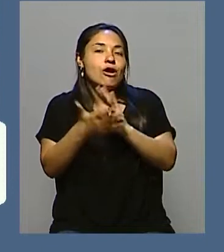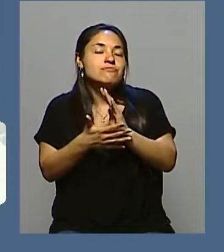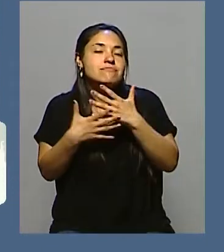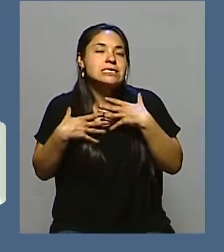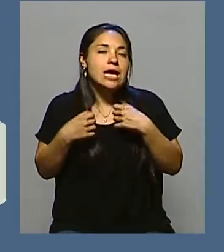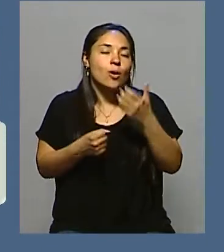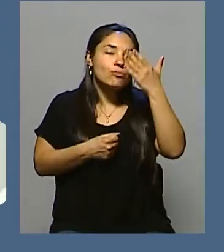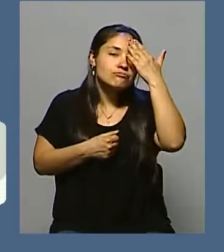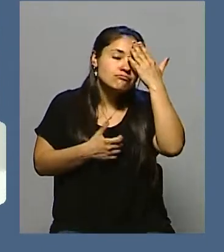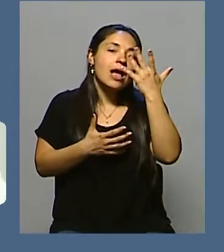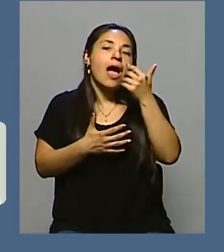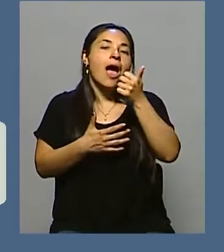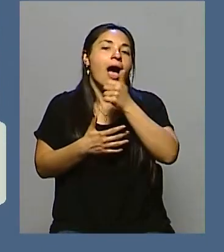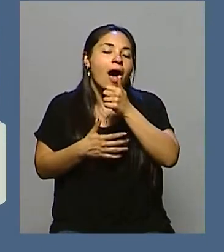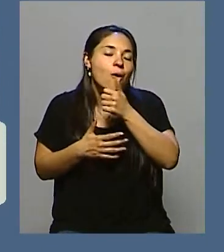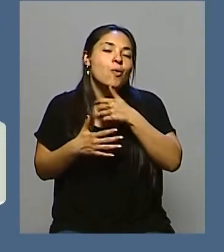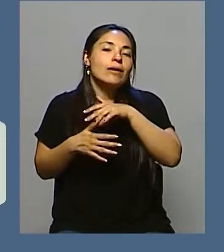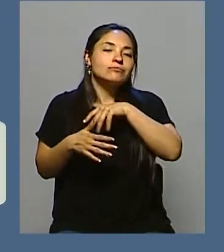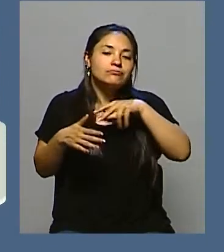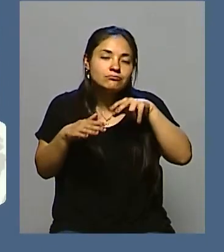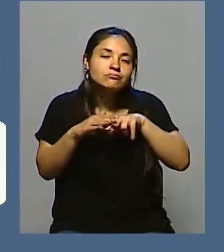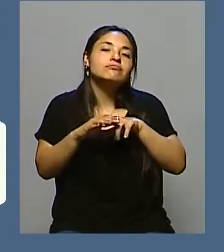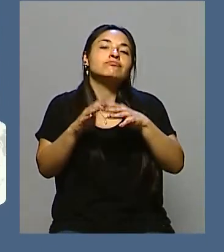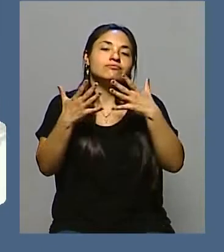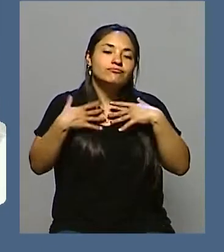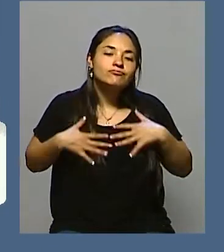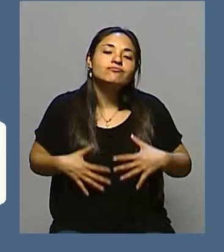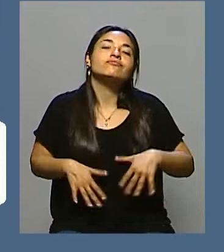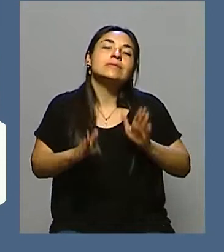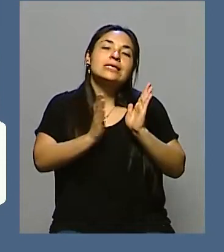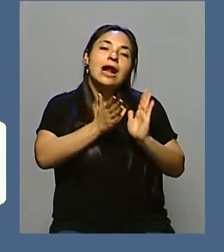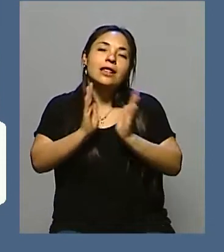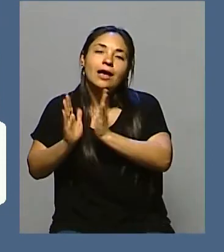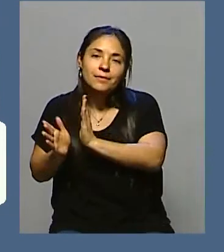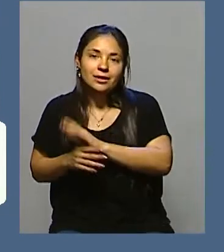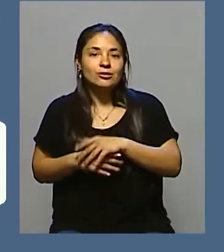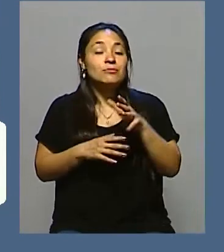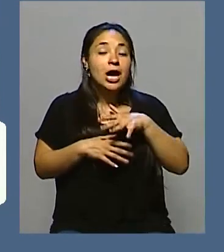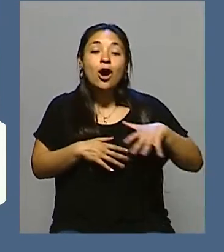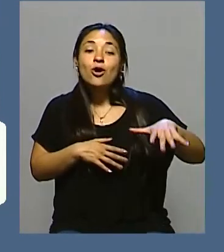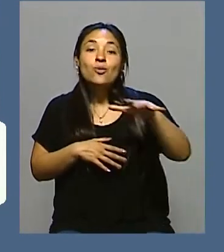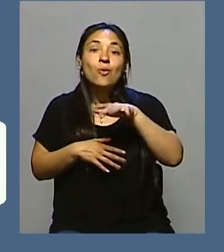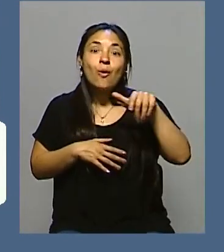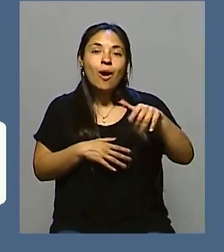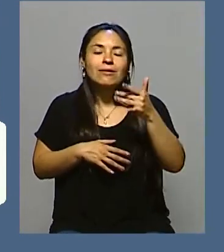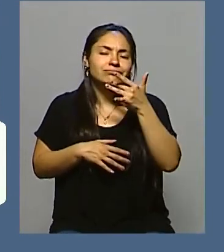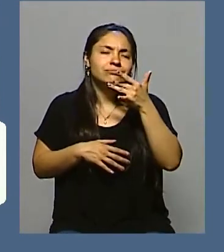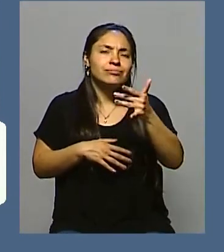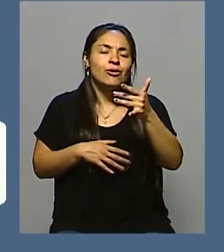termales y nadaciones. Pero bueno, este es un paraíso que también